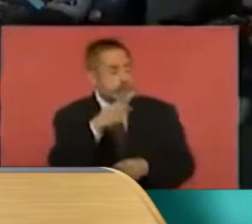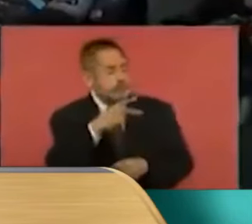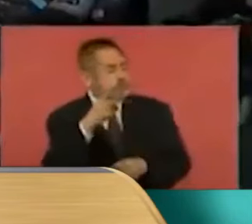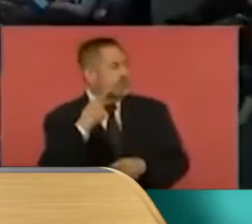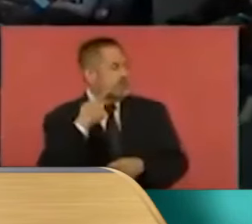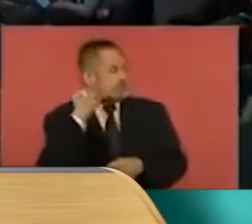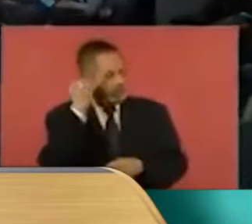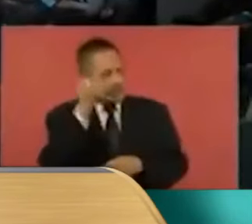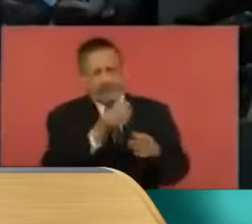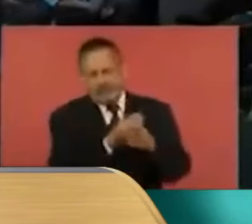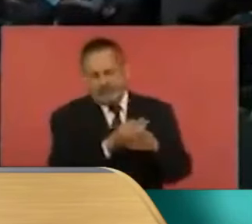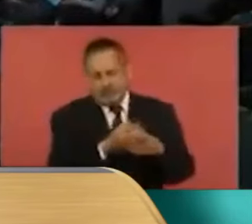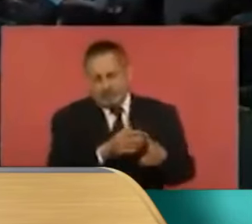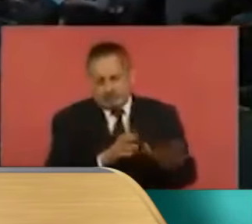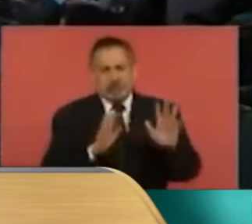ideológicas